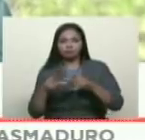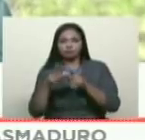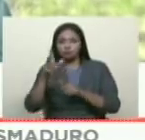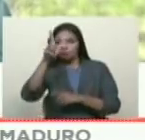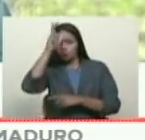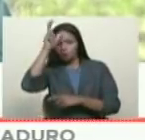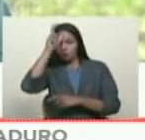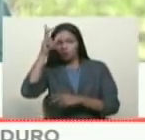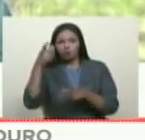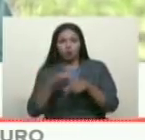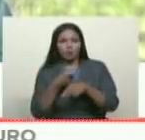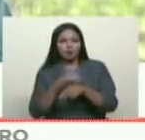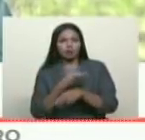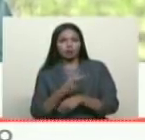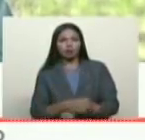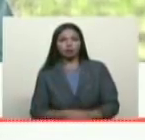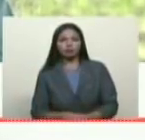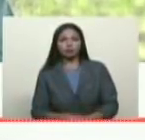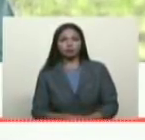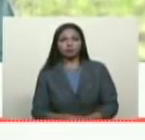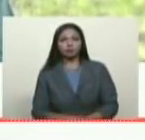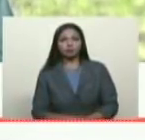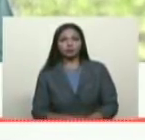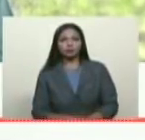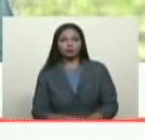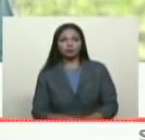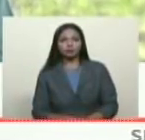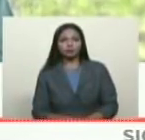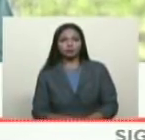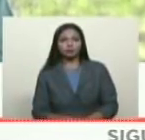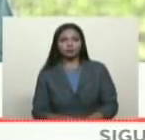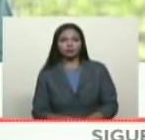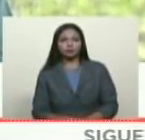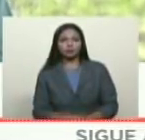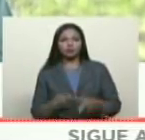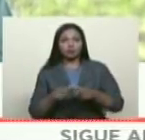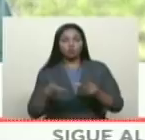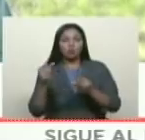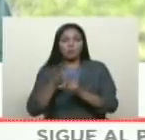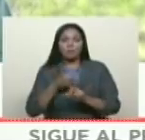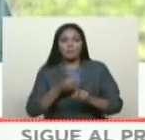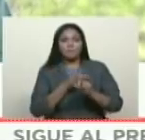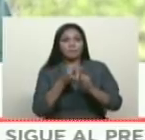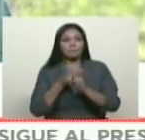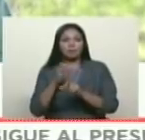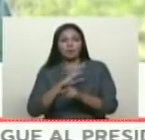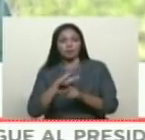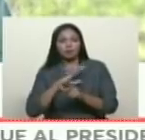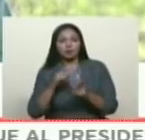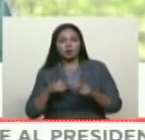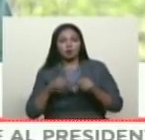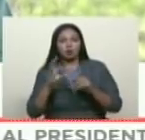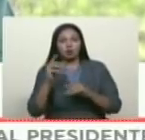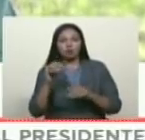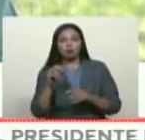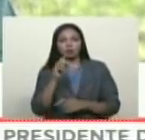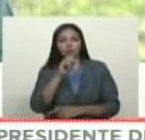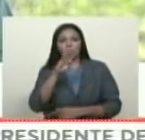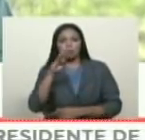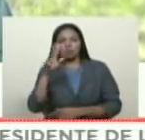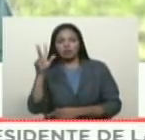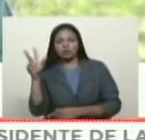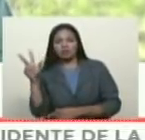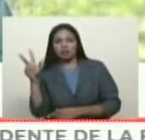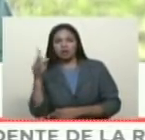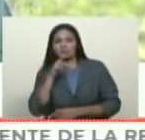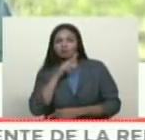país, gobernador de Falcón, Víctor Clar, en la sede del Batallón de Infantería Mecanizada número 143, que lleva el